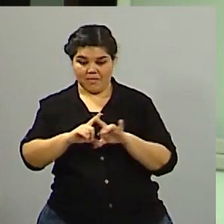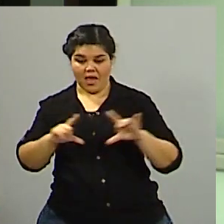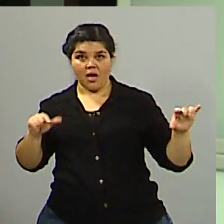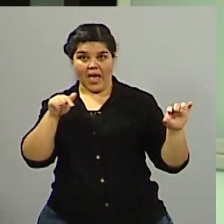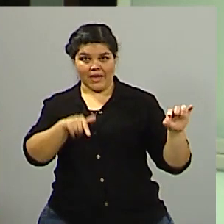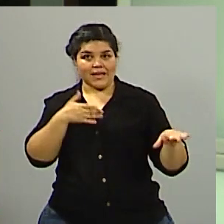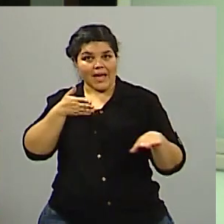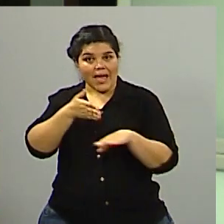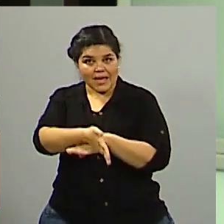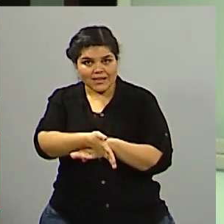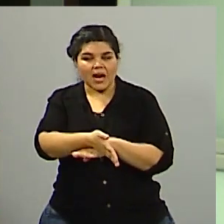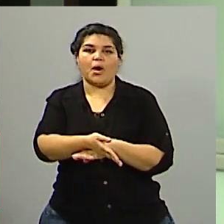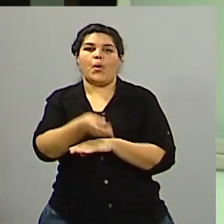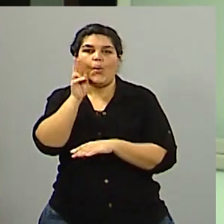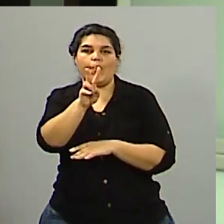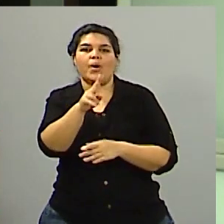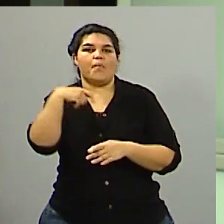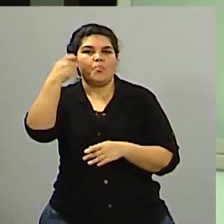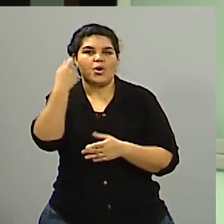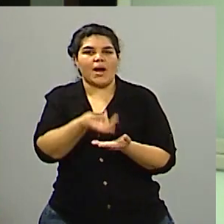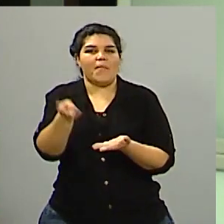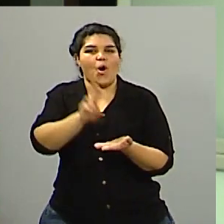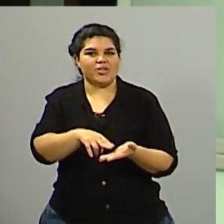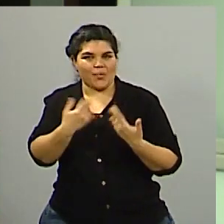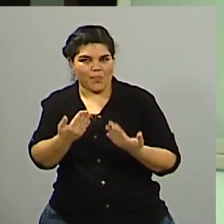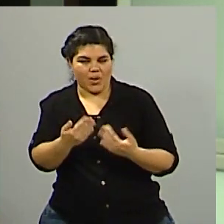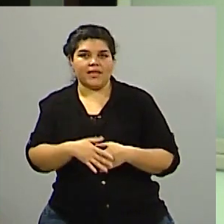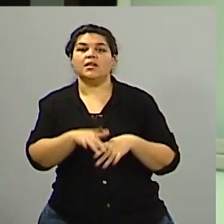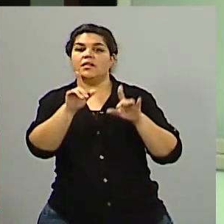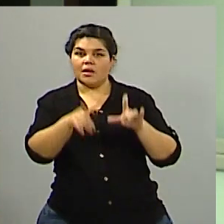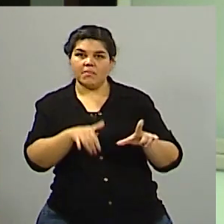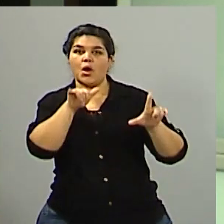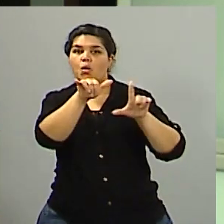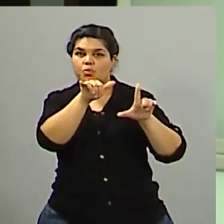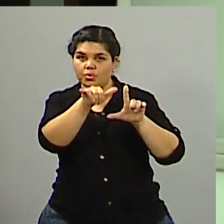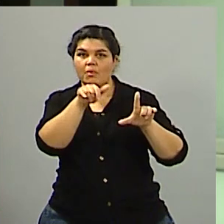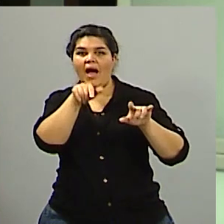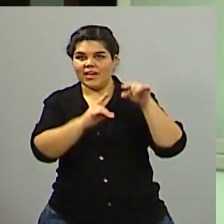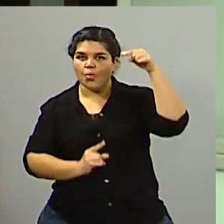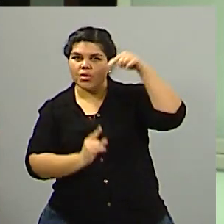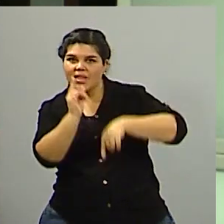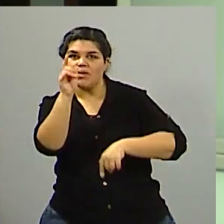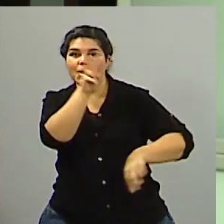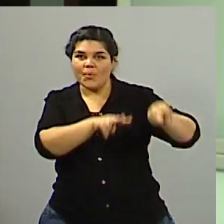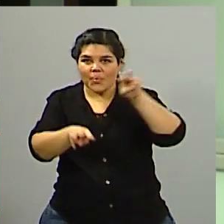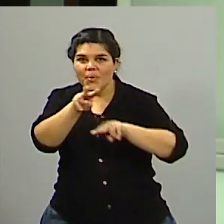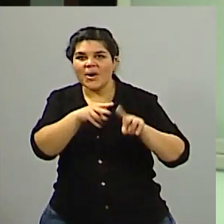www.unidiversidad.com.ar pueden volver a ver el programa. También estamos en YouTube como Unidiversidad, donde pueden volver a ver Chat